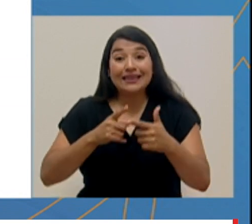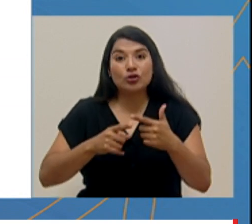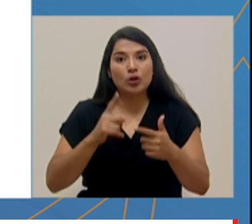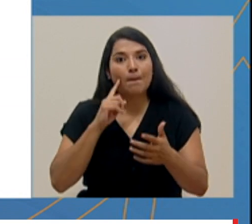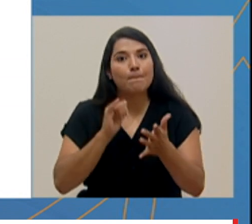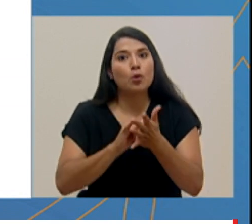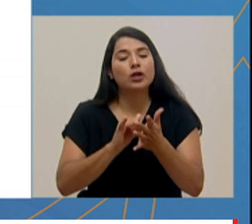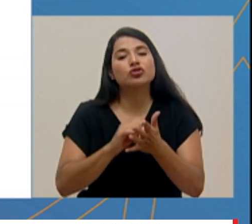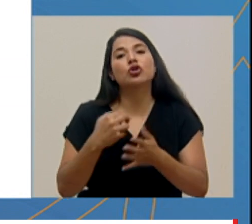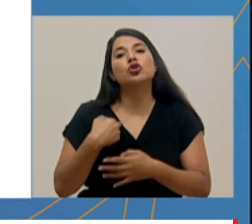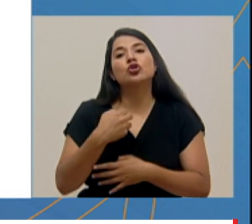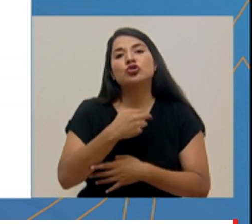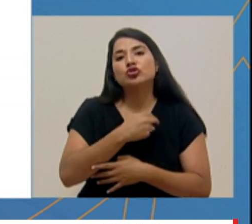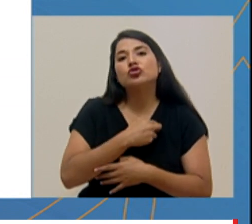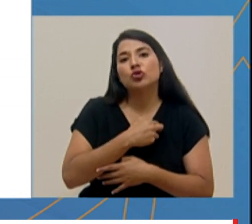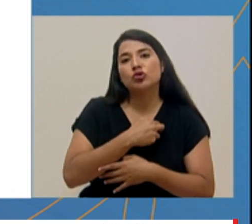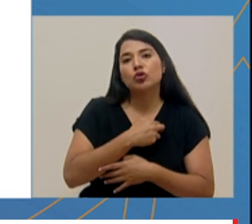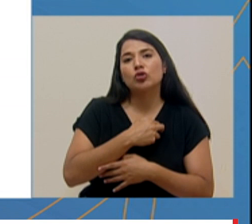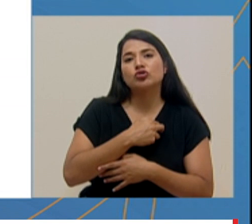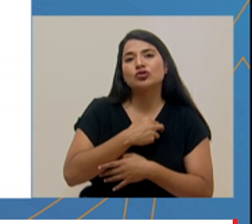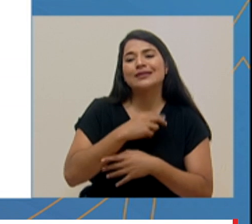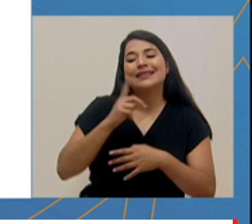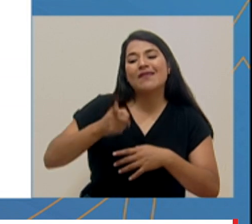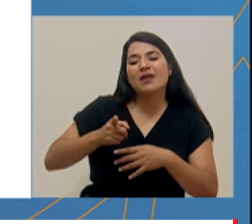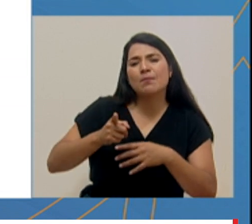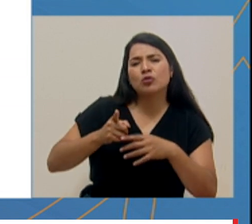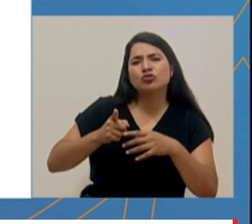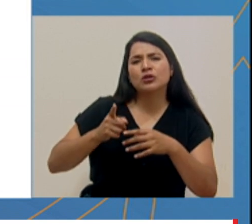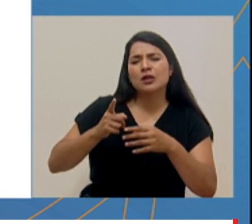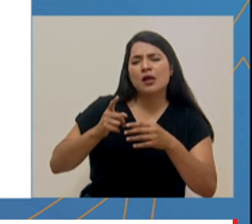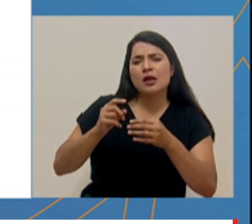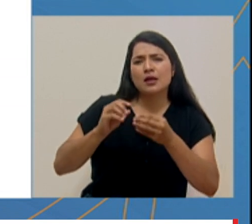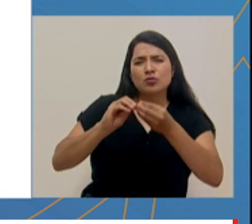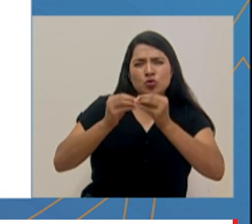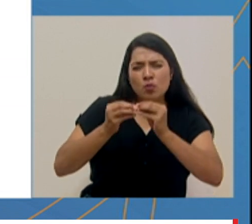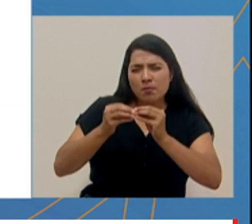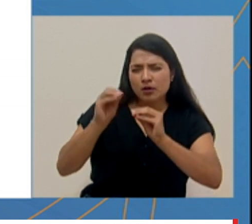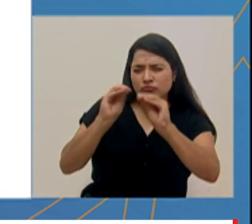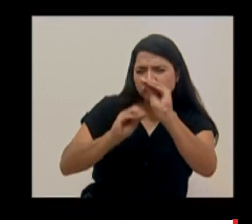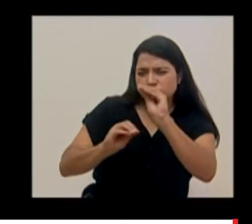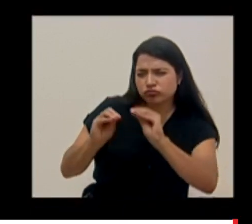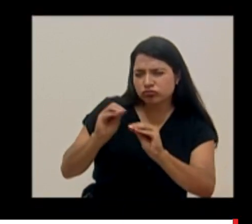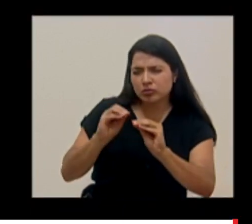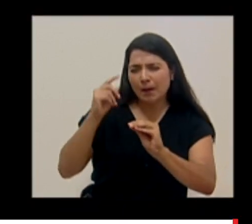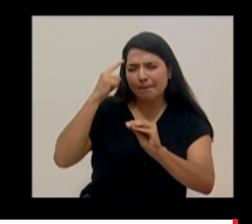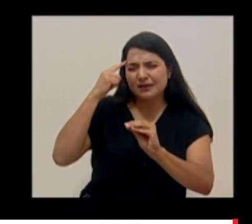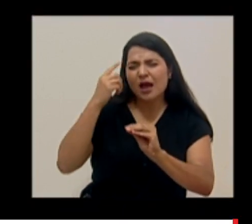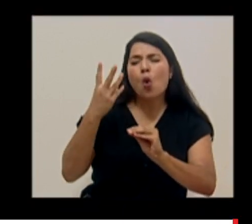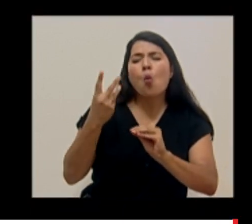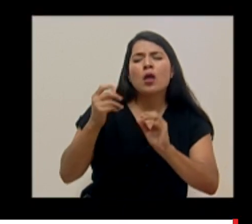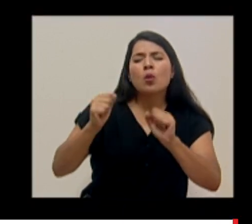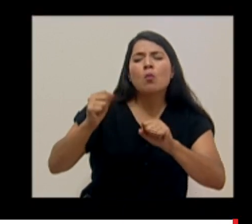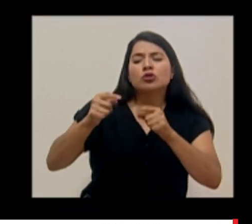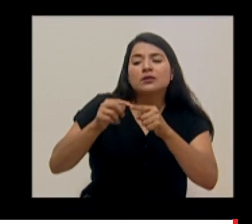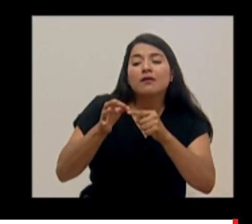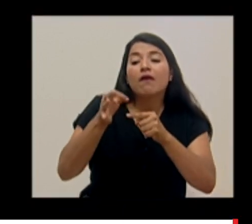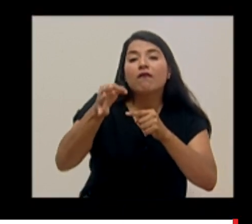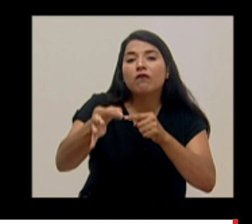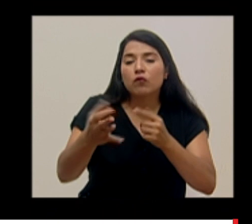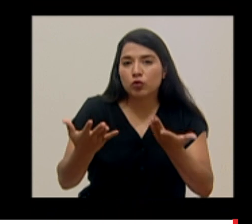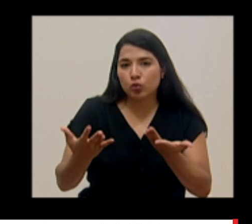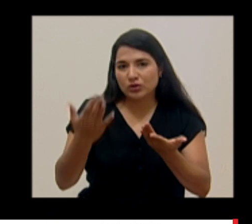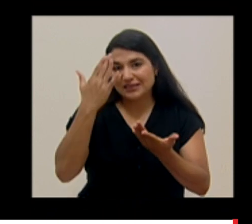proyectar esa saturación de las camas UCI. Vamos a la siguiente filmina.